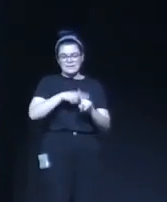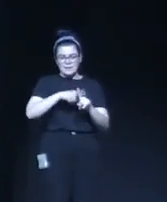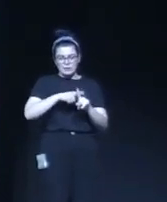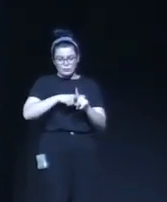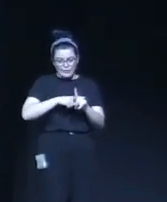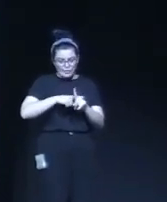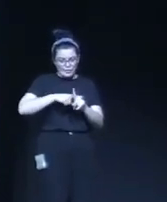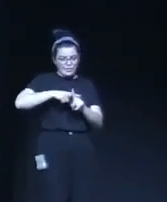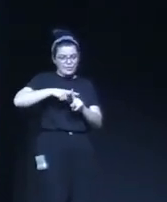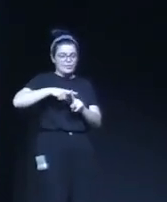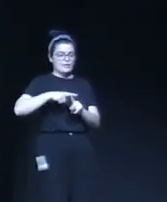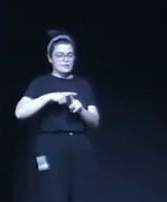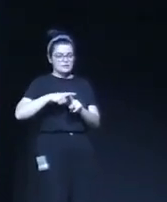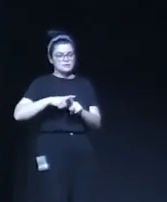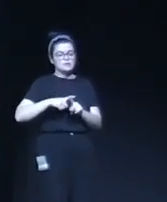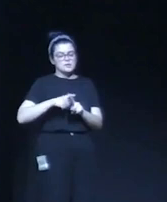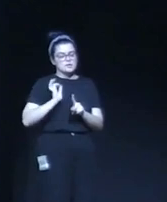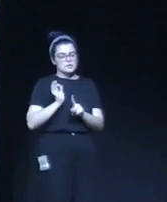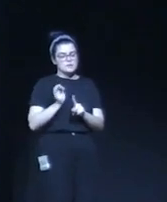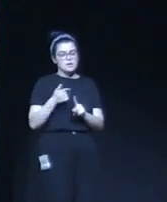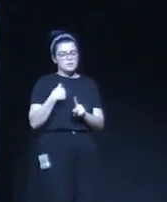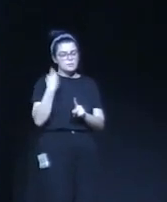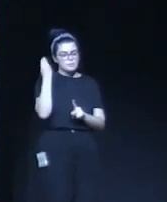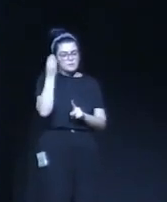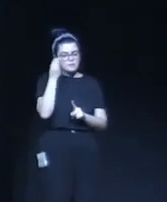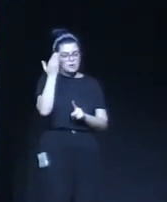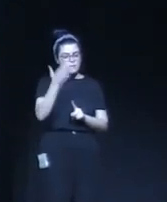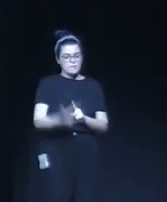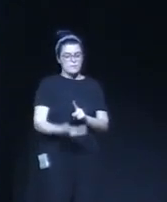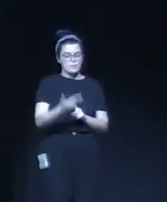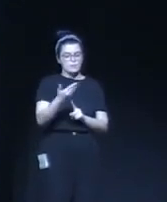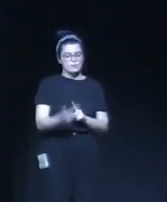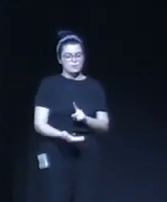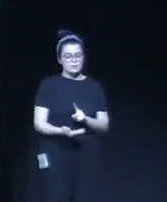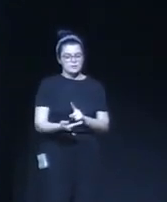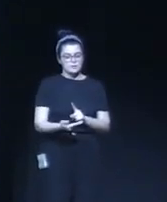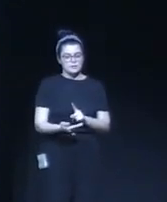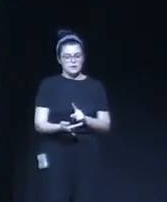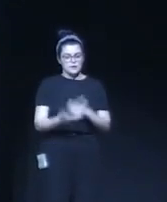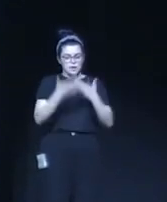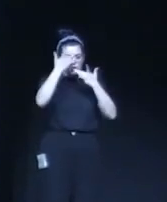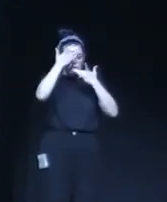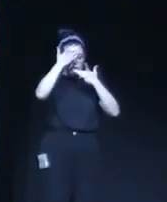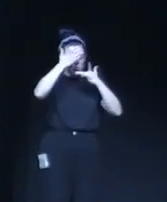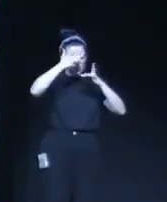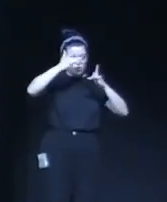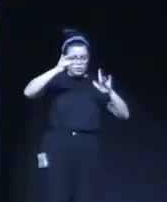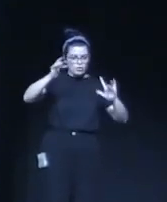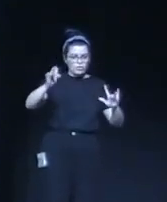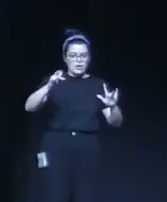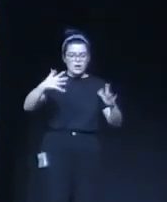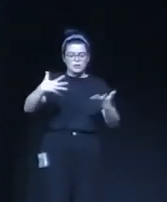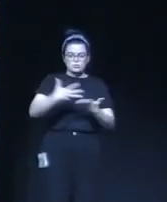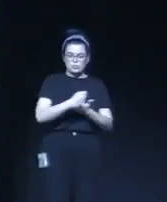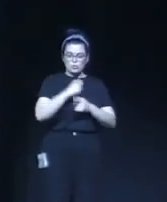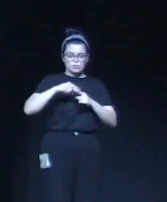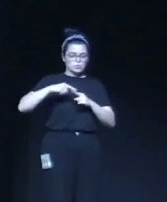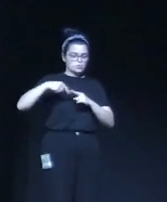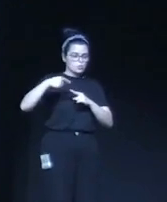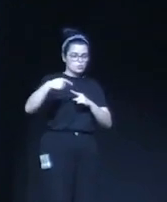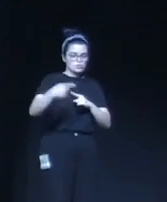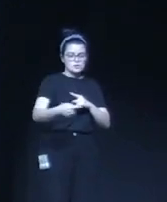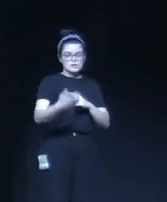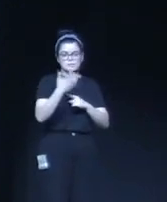Entonces, sí que yo creo que es importante que pues nos concienciemos que todos en el día a día, pues a través de obras, pues por ejemplo, como